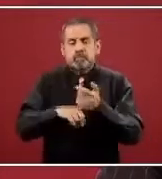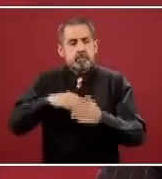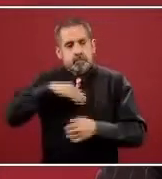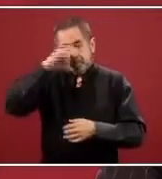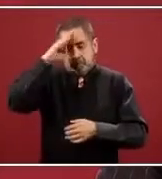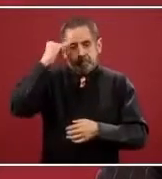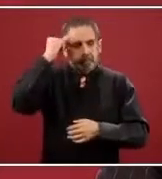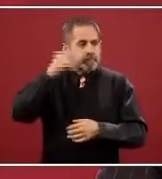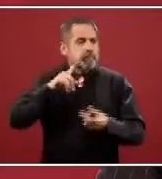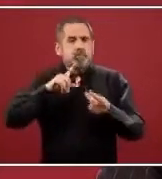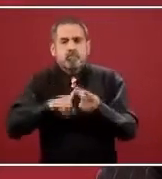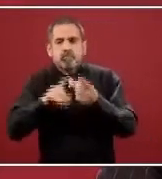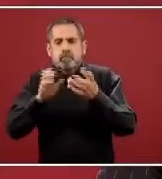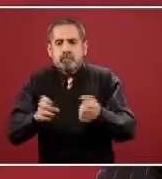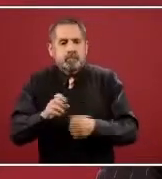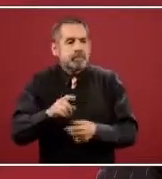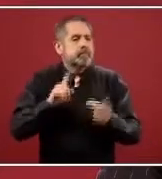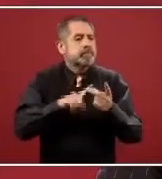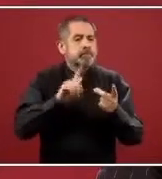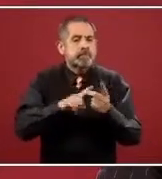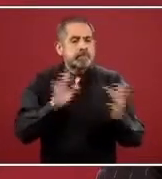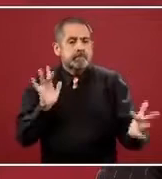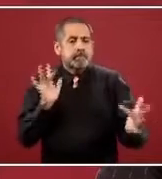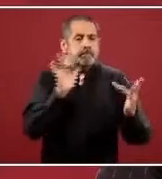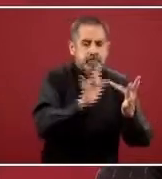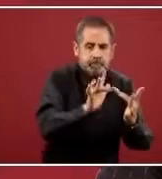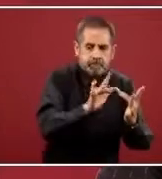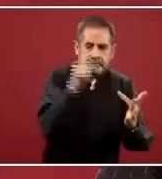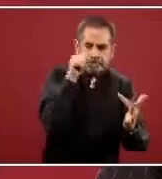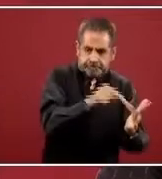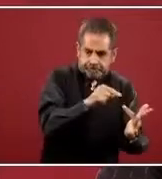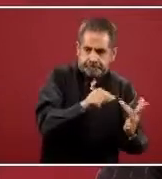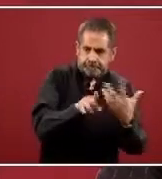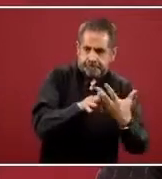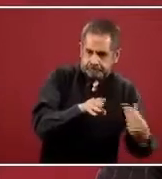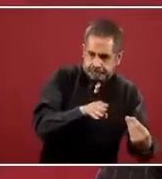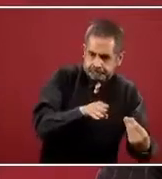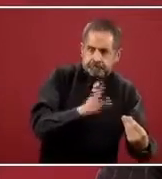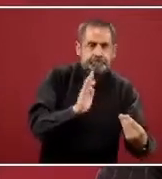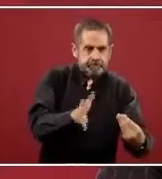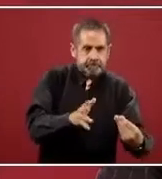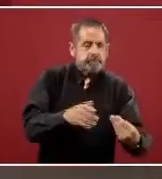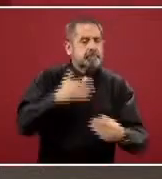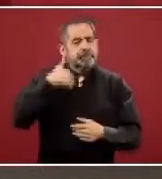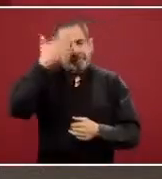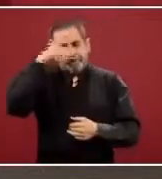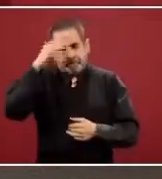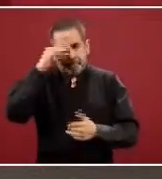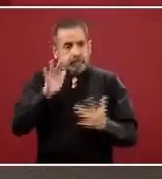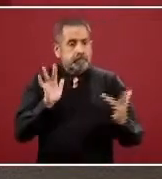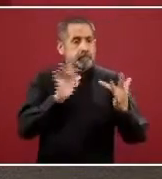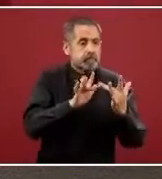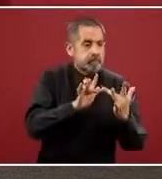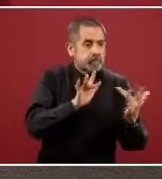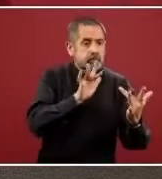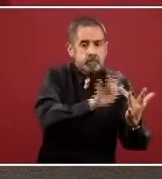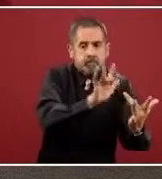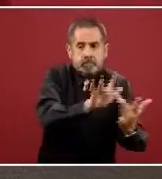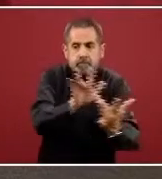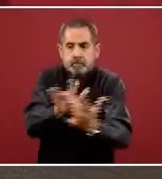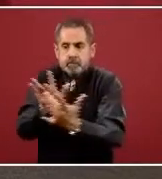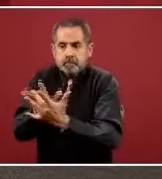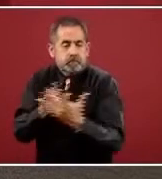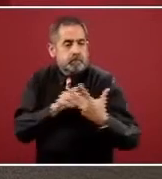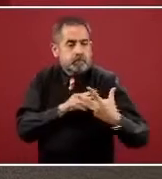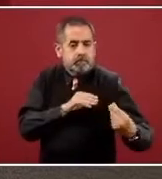pretende identificar a los contactos, dado que cuando son los contactos, digamos, en gran cantidad, cuando estos están,